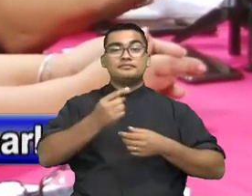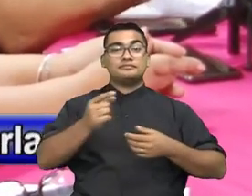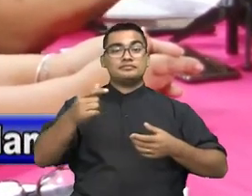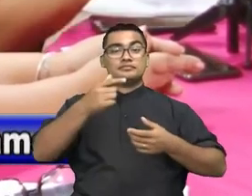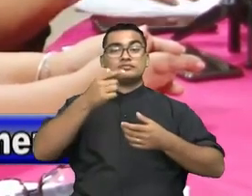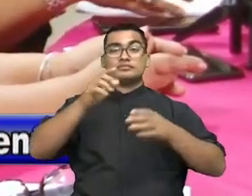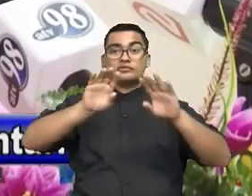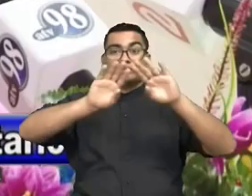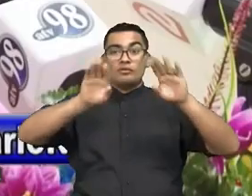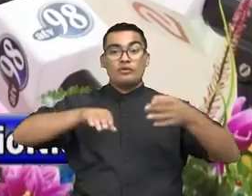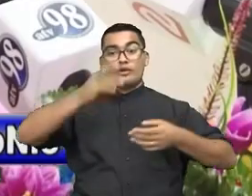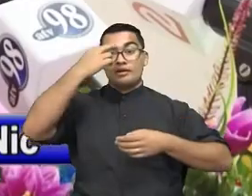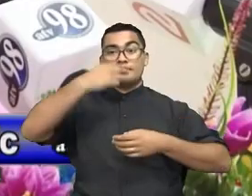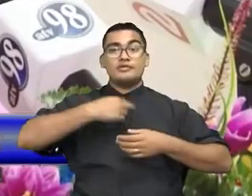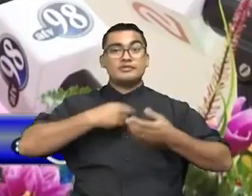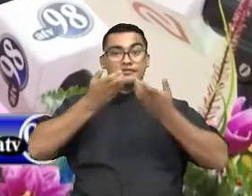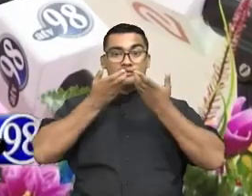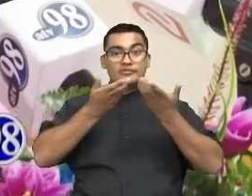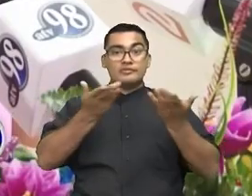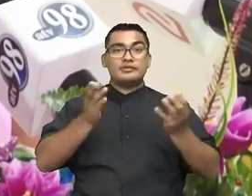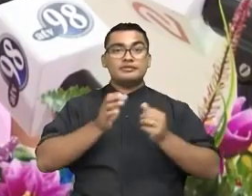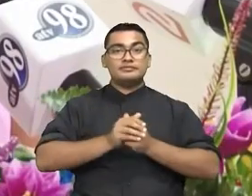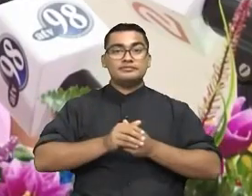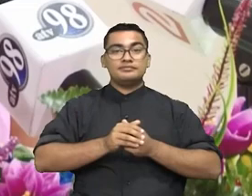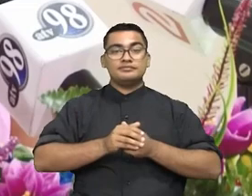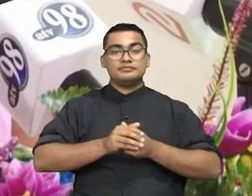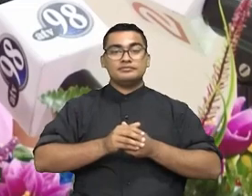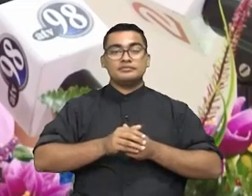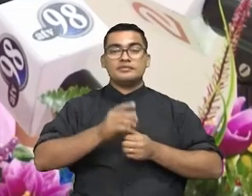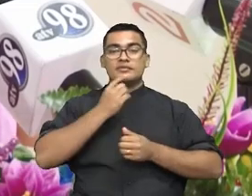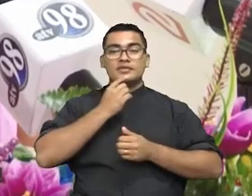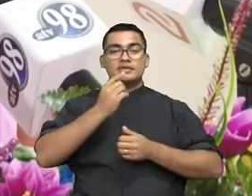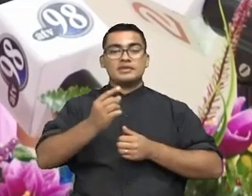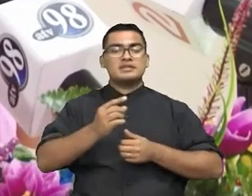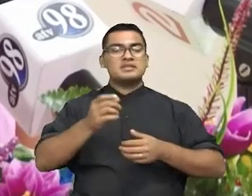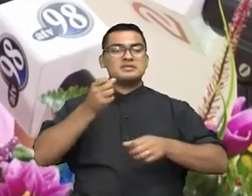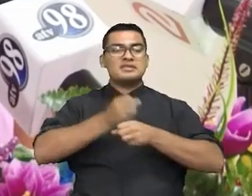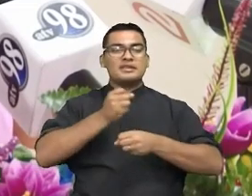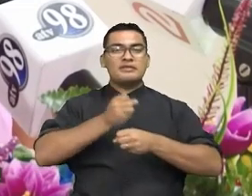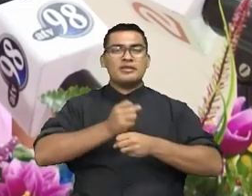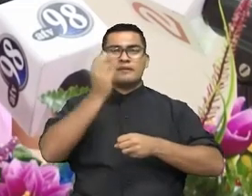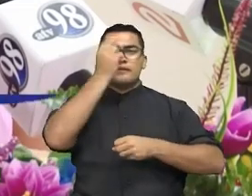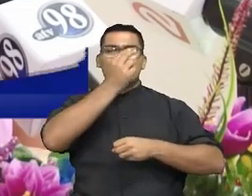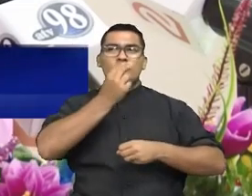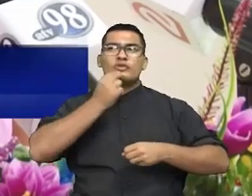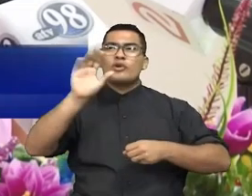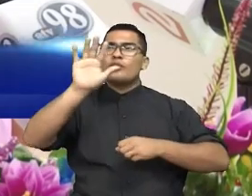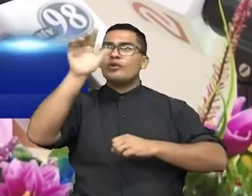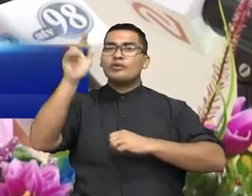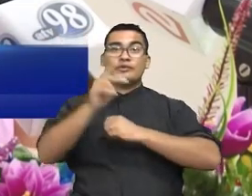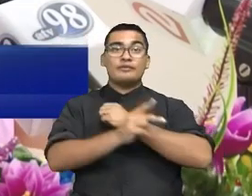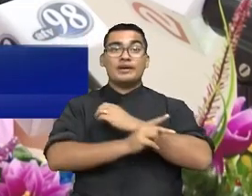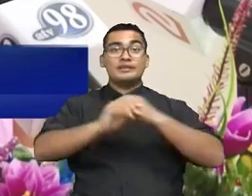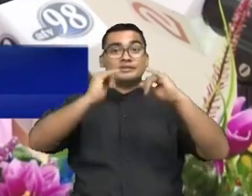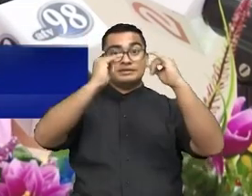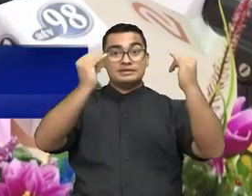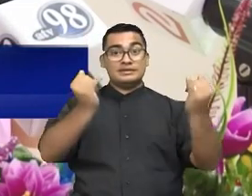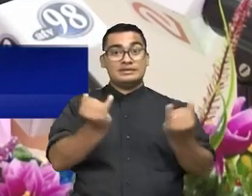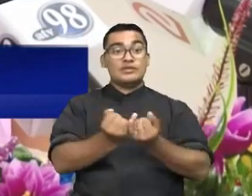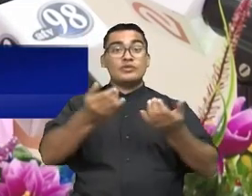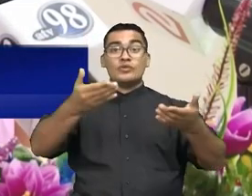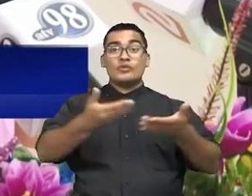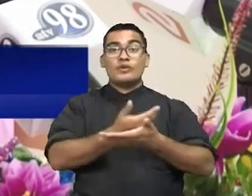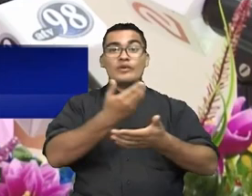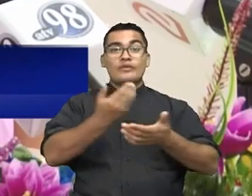institución. Nosotros estamos trabajando con una consultoría internacional en actualización de 15 normativas